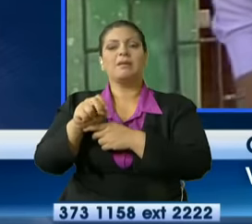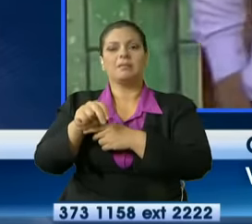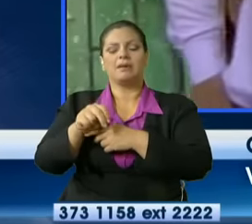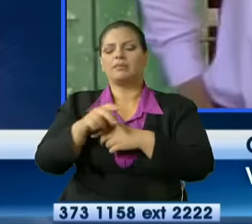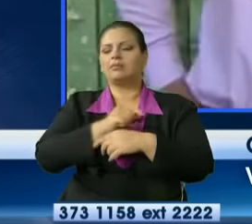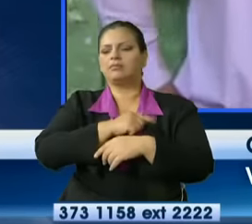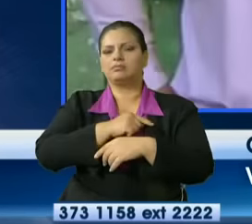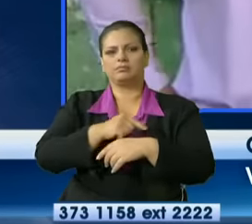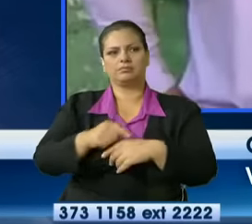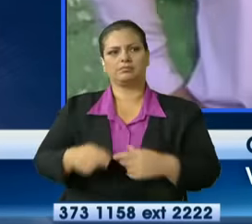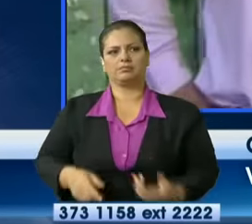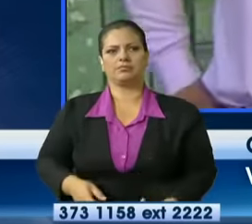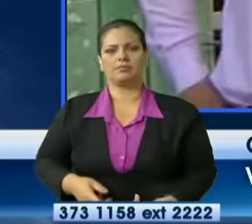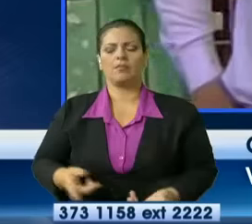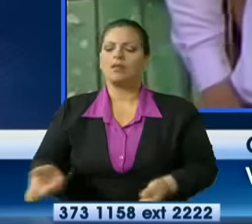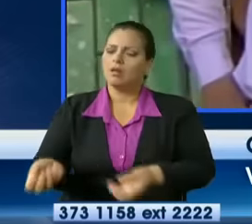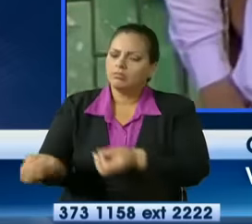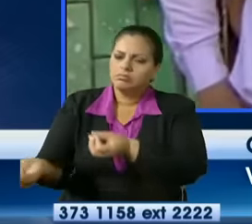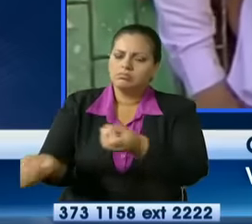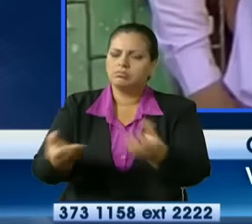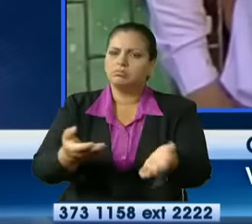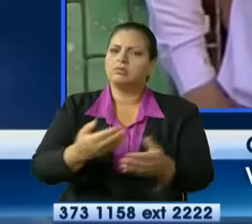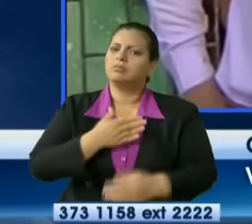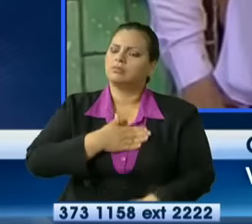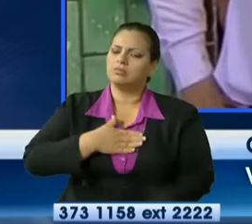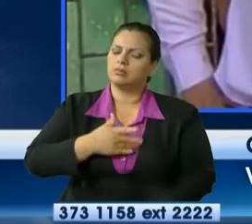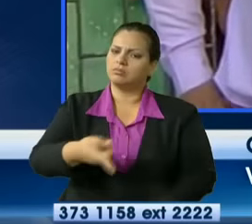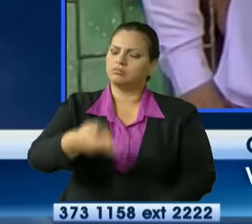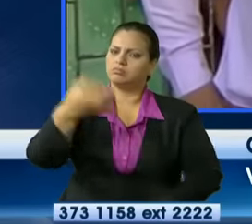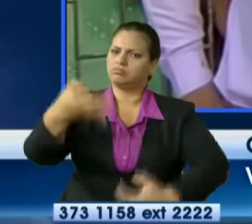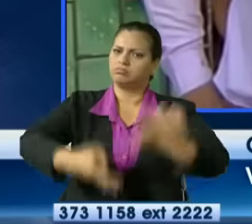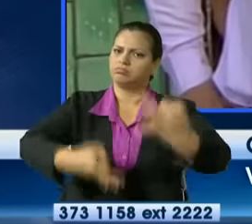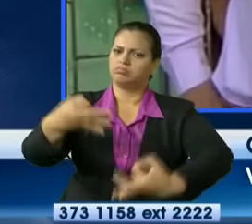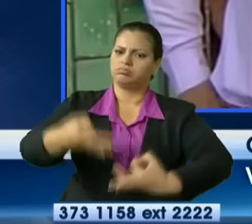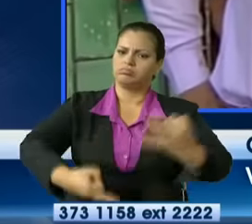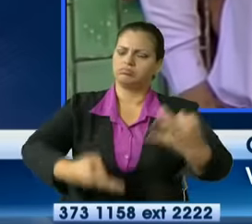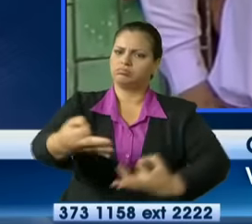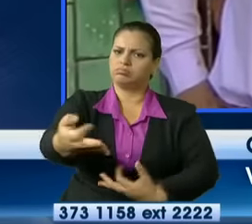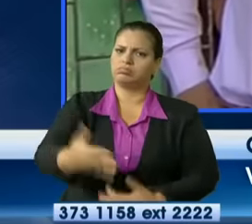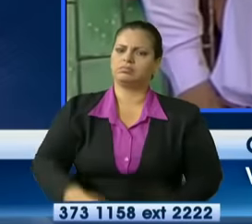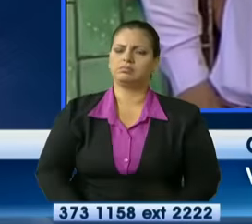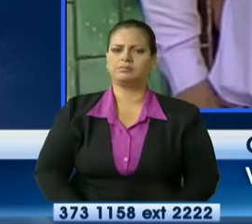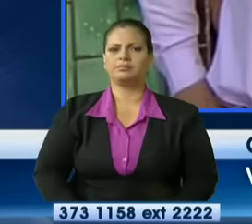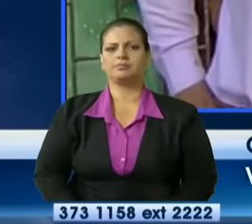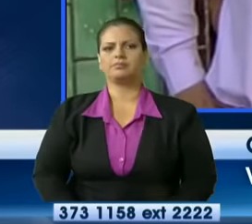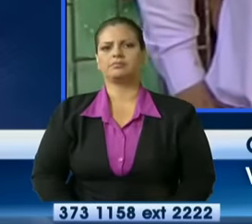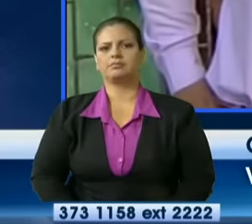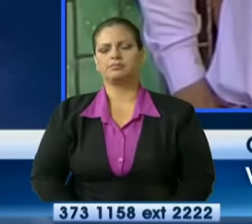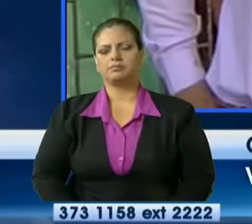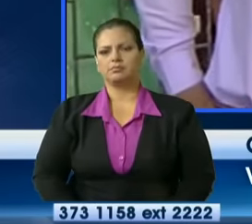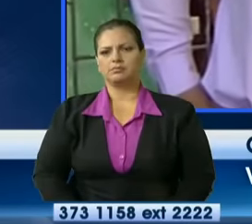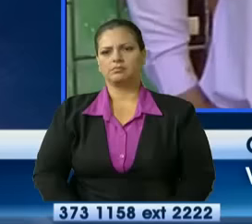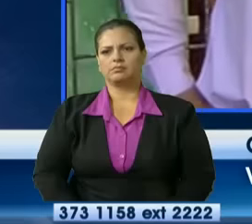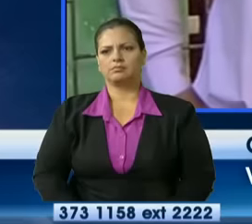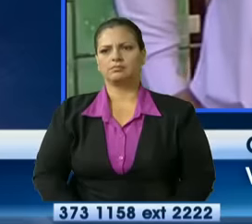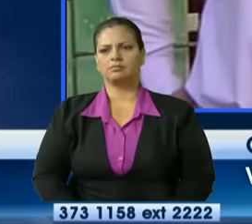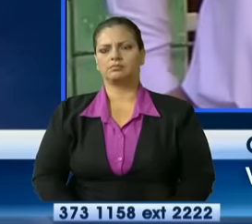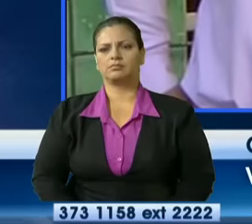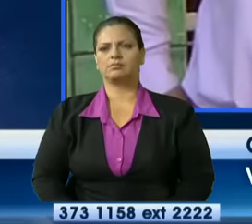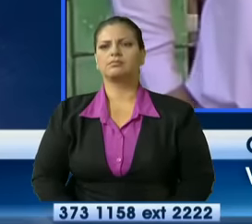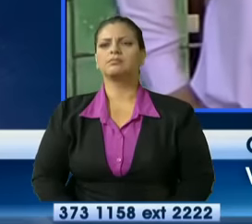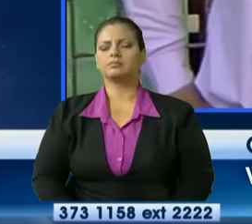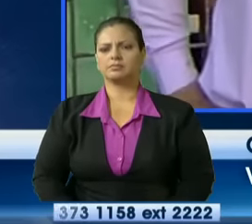menores. Se los llevan a la... Juzgado de menores y no los detienen, sino que los... Claro. Lo aíslan. Aislamiento, aislamiento. Lo